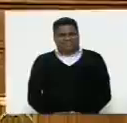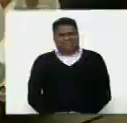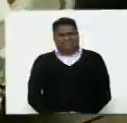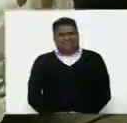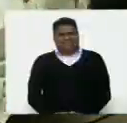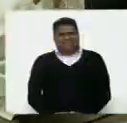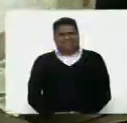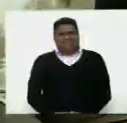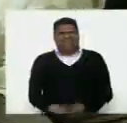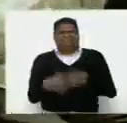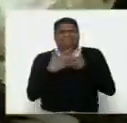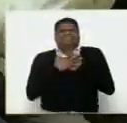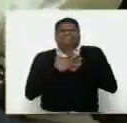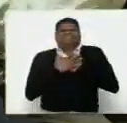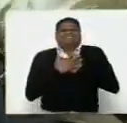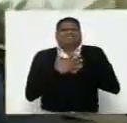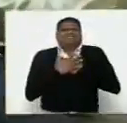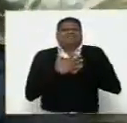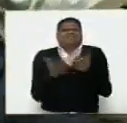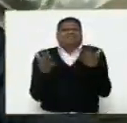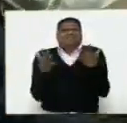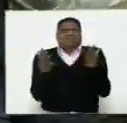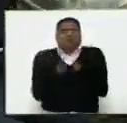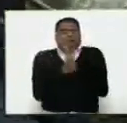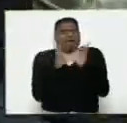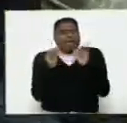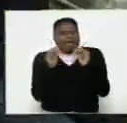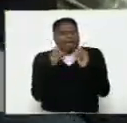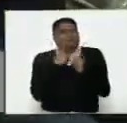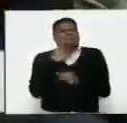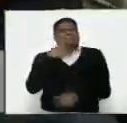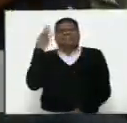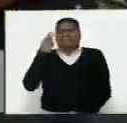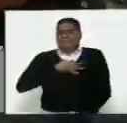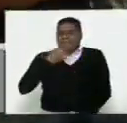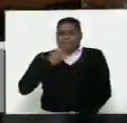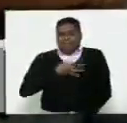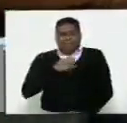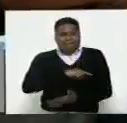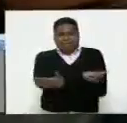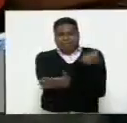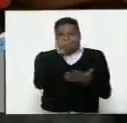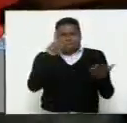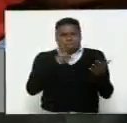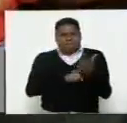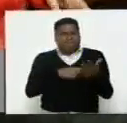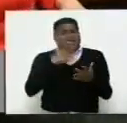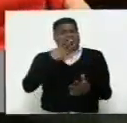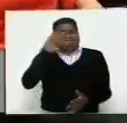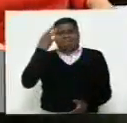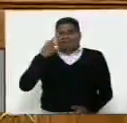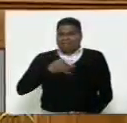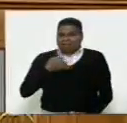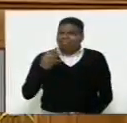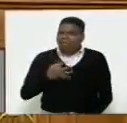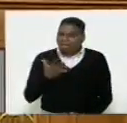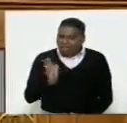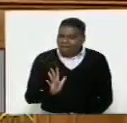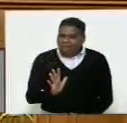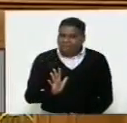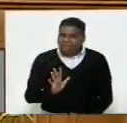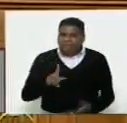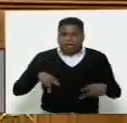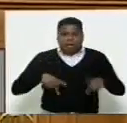Esa pasión con la que ella habla es genuina, absolutamente genuina. La